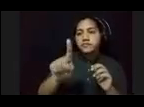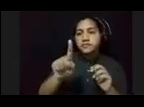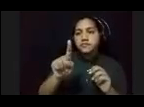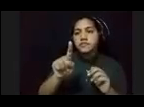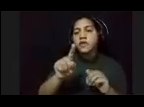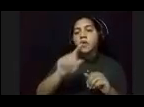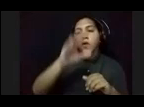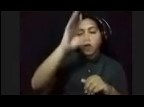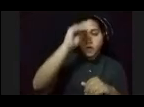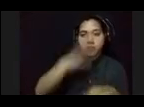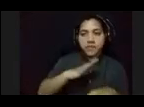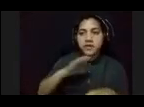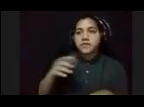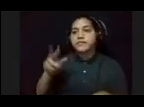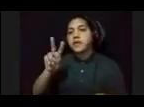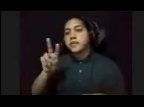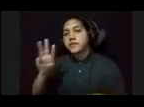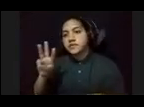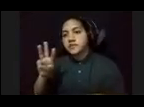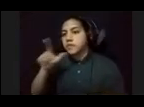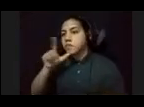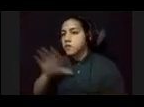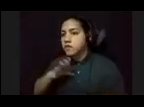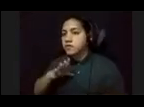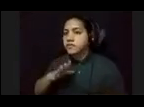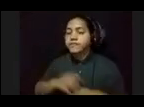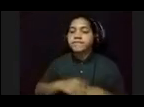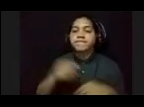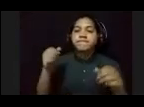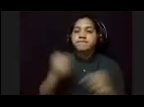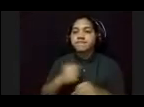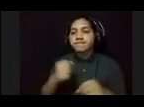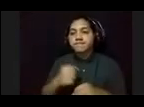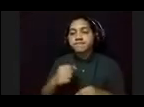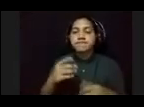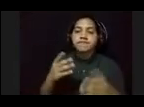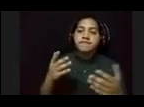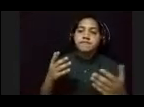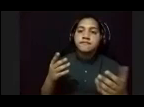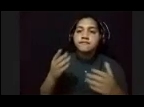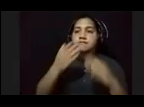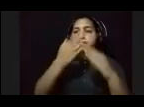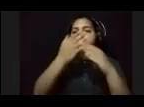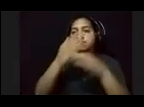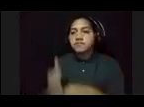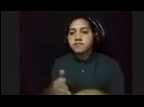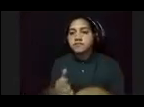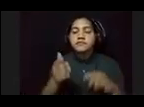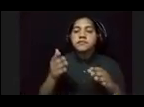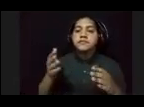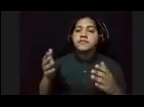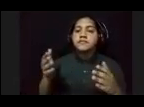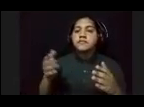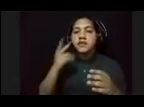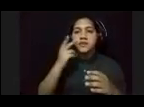mujeres. Estos grupos de trabajadores se clasifican en las siguientes edades, que es el visual que les estoy mencionando en este